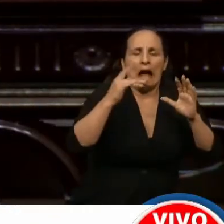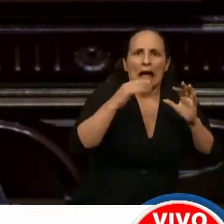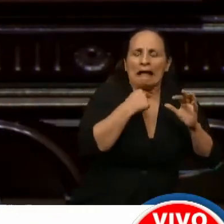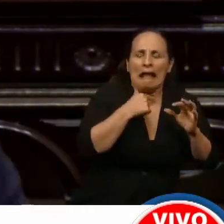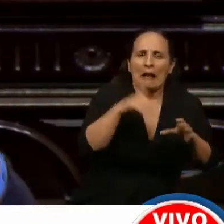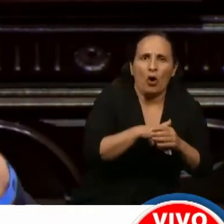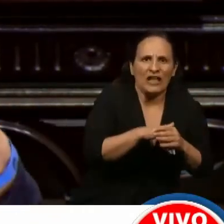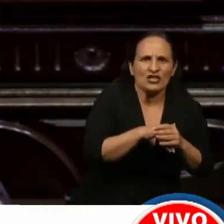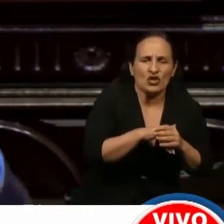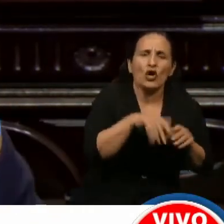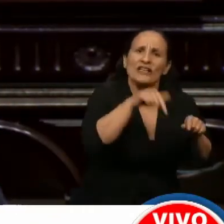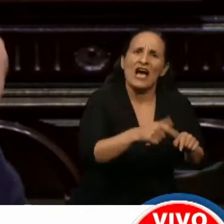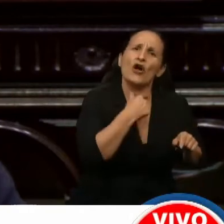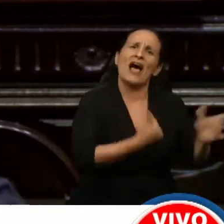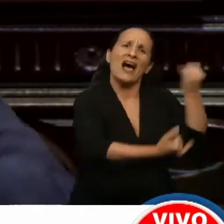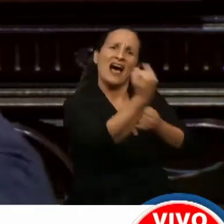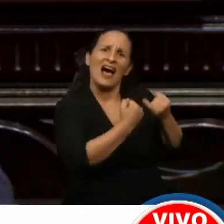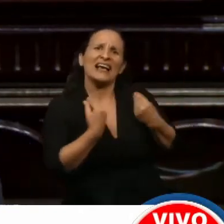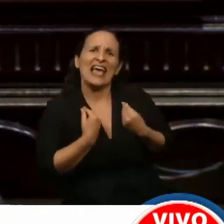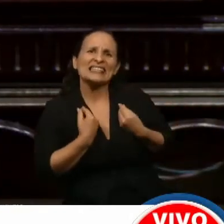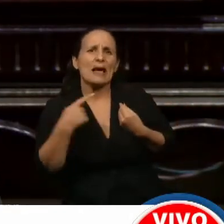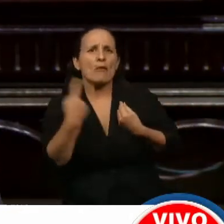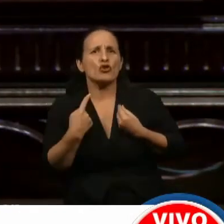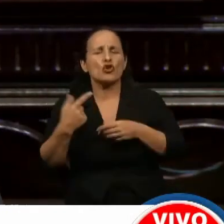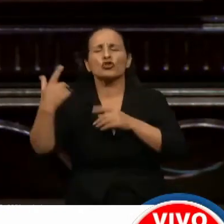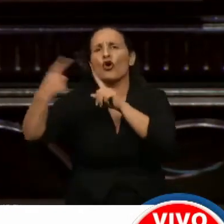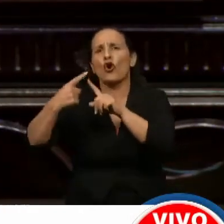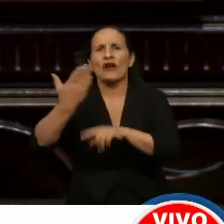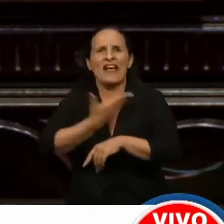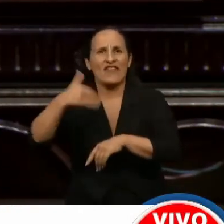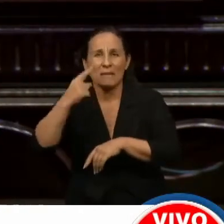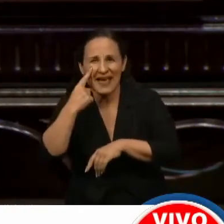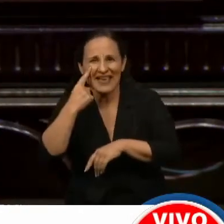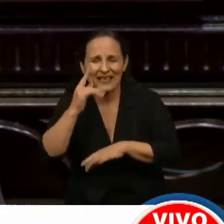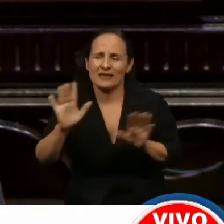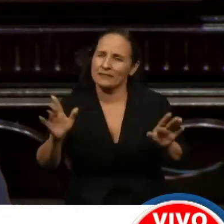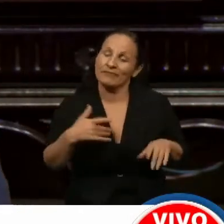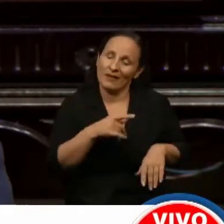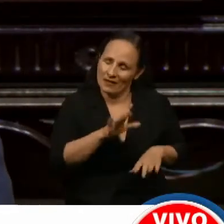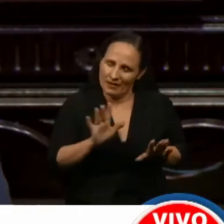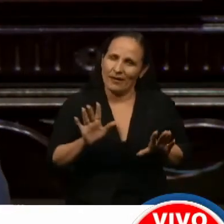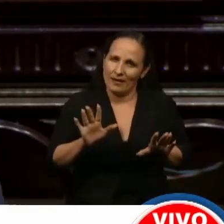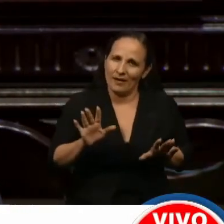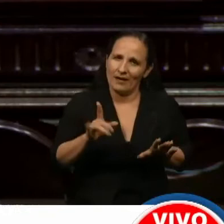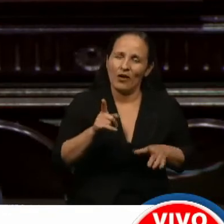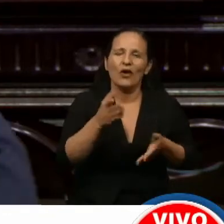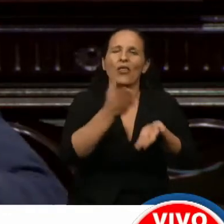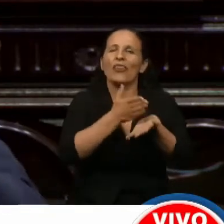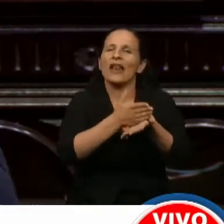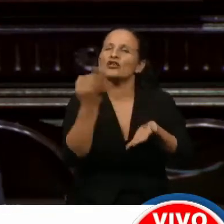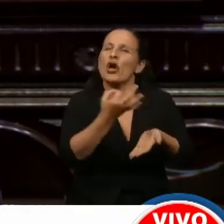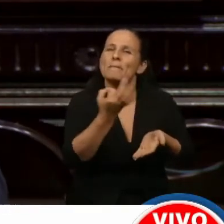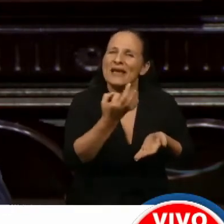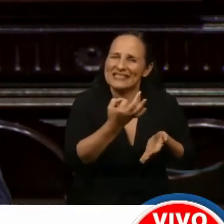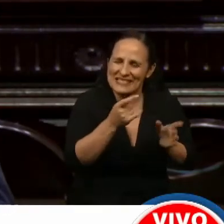explicar también qué tenemos que hacer con el Fondo Monetario o no. Y le voy a decir que haga las cuentas mejor todavía. Los derechos especiales de giro, que es